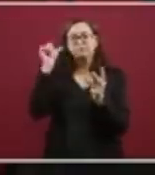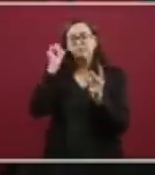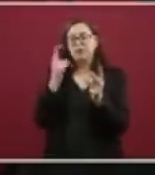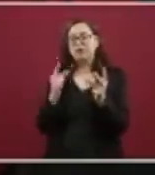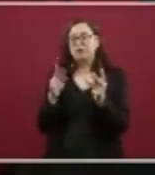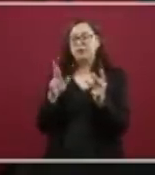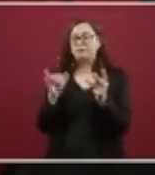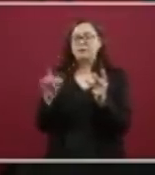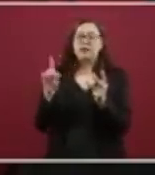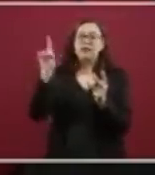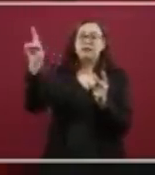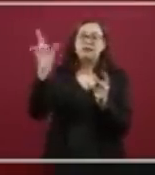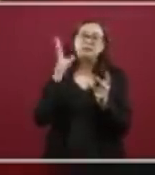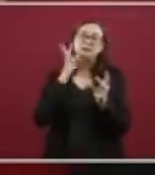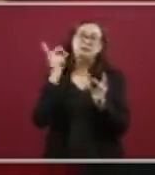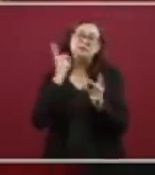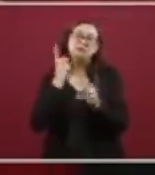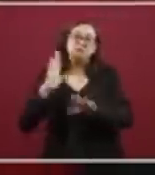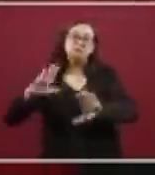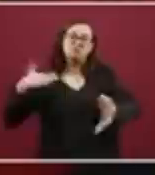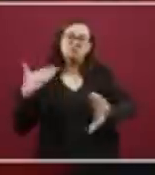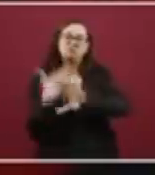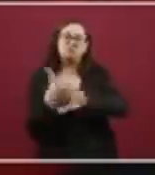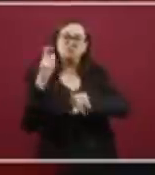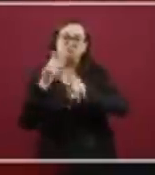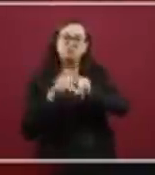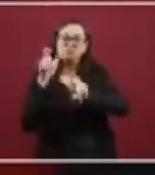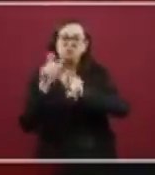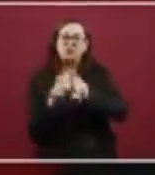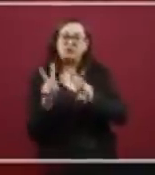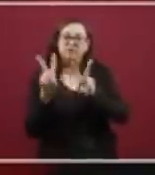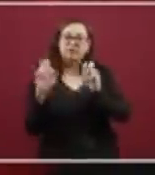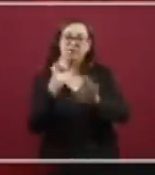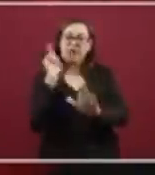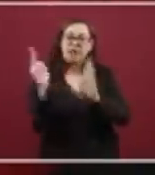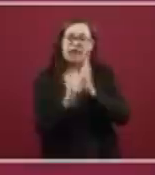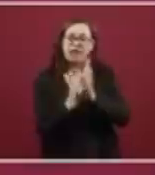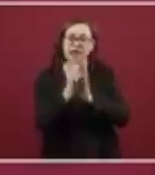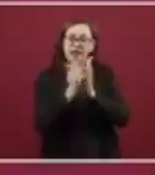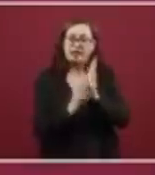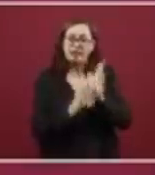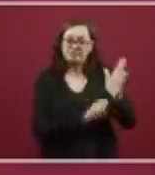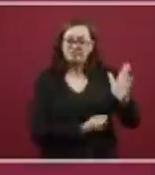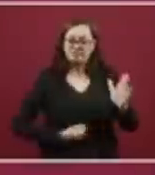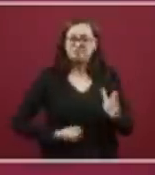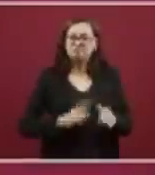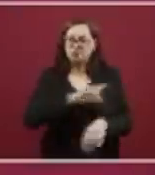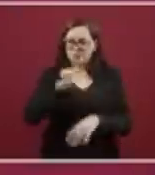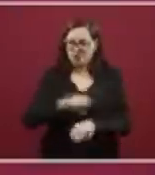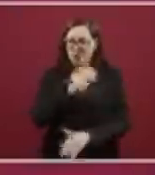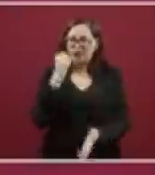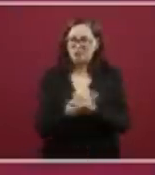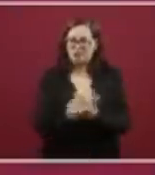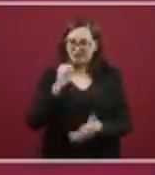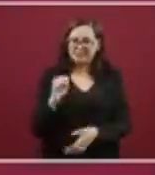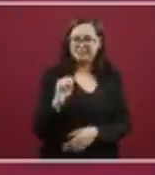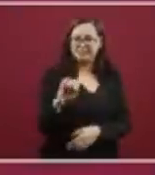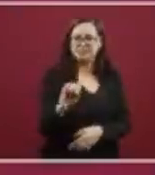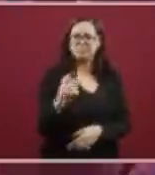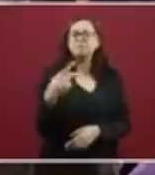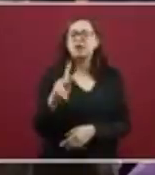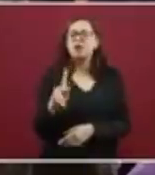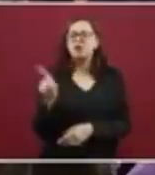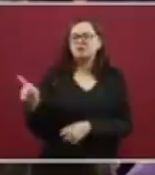Cámara de Diputados contra el proyecto de ley de austeridad que terminó por aprobarse, sobre todo por